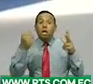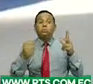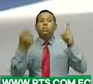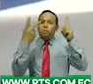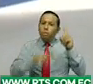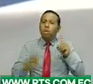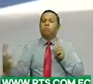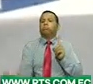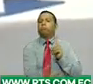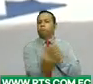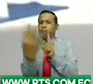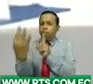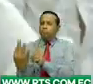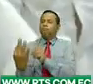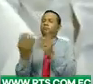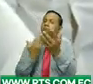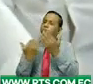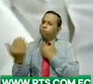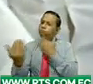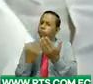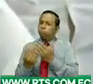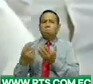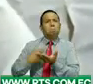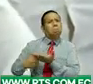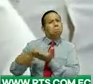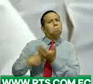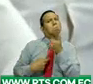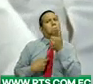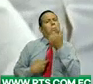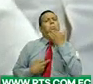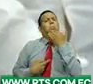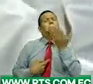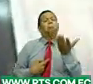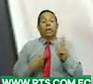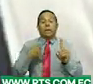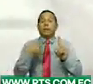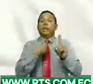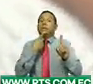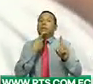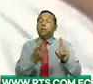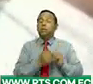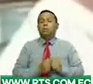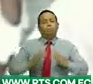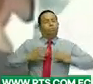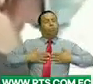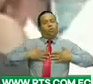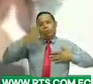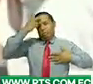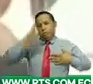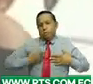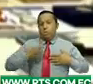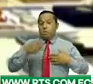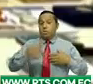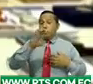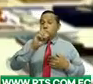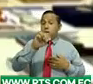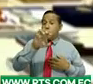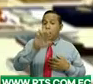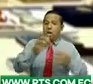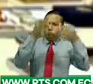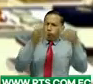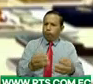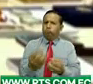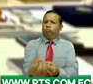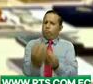observadores de la OEA. Vio con buenos ojos dicha reunión y aquí fue enfático. Dijo que esperará los resultados definitivos. Debemos